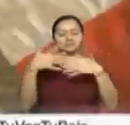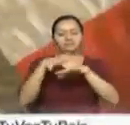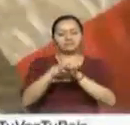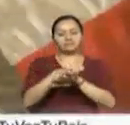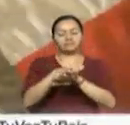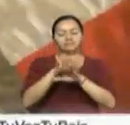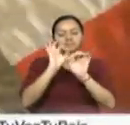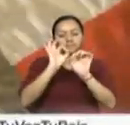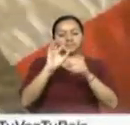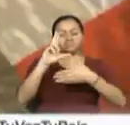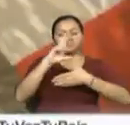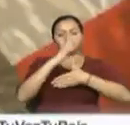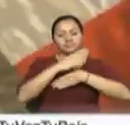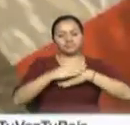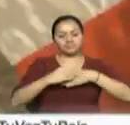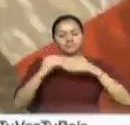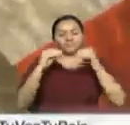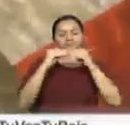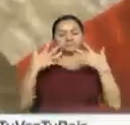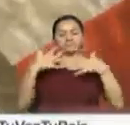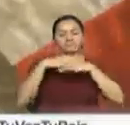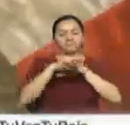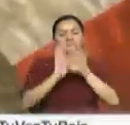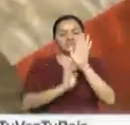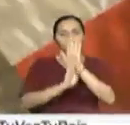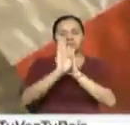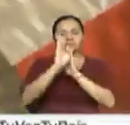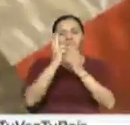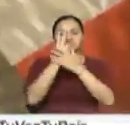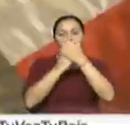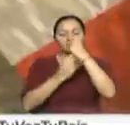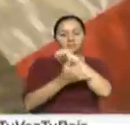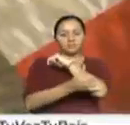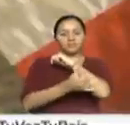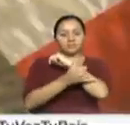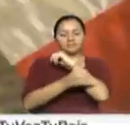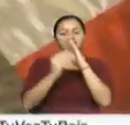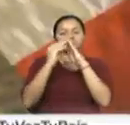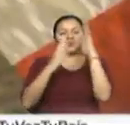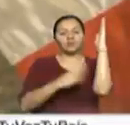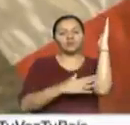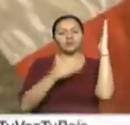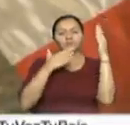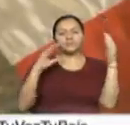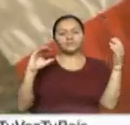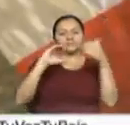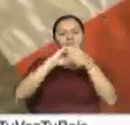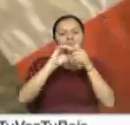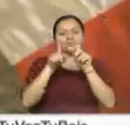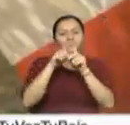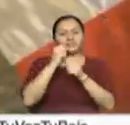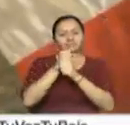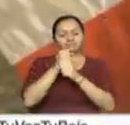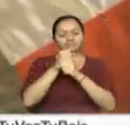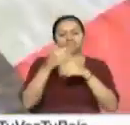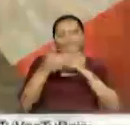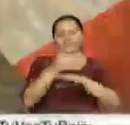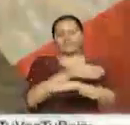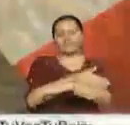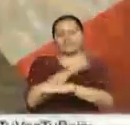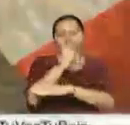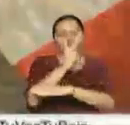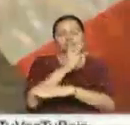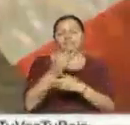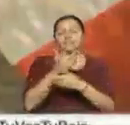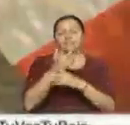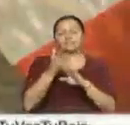regional, la integración y el desarrollo binacional, en los proyectos conjuntos que los hemos trabajado ya desde hace